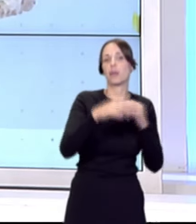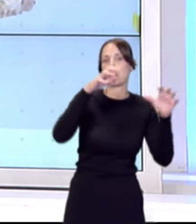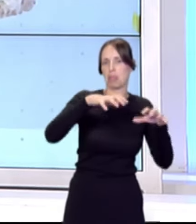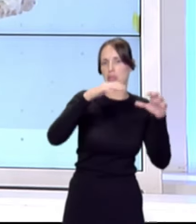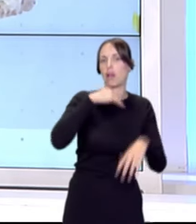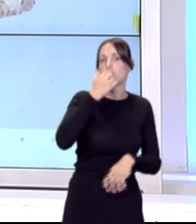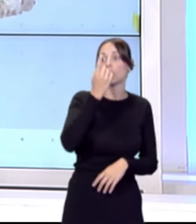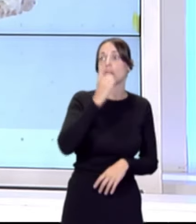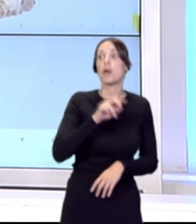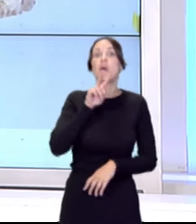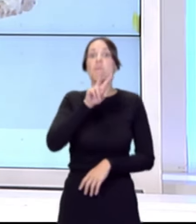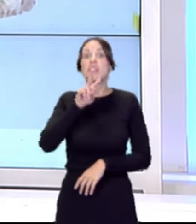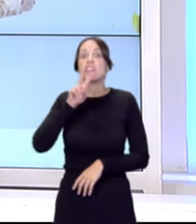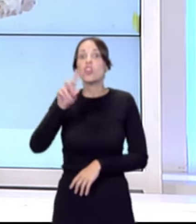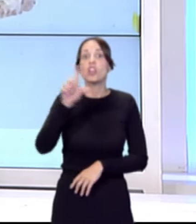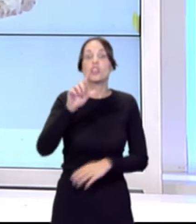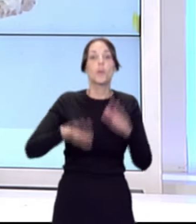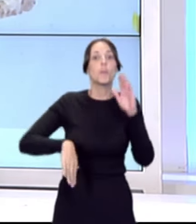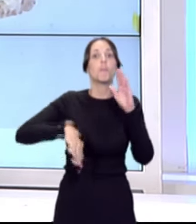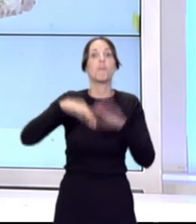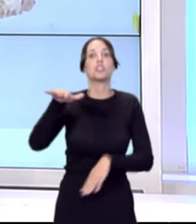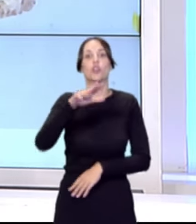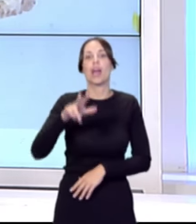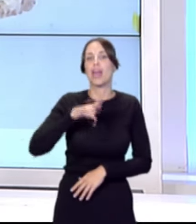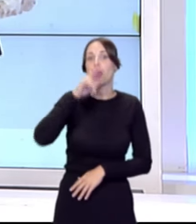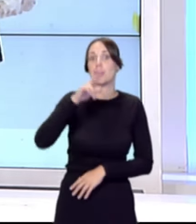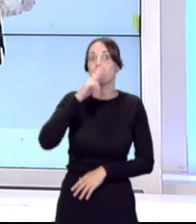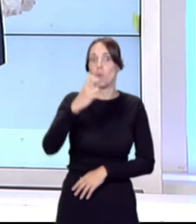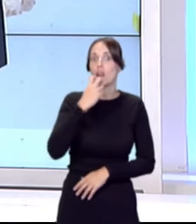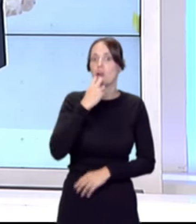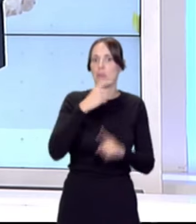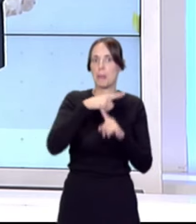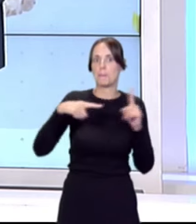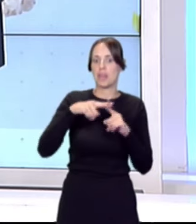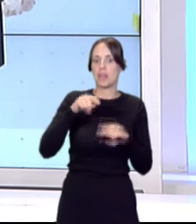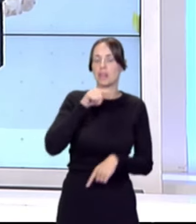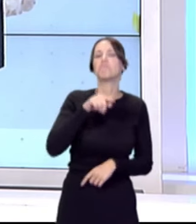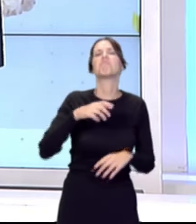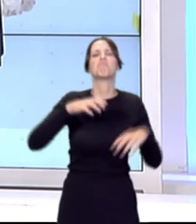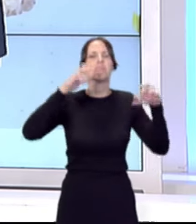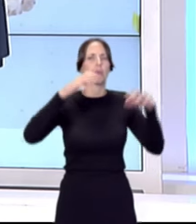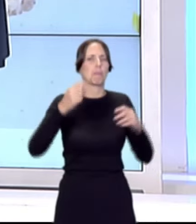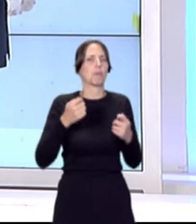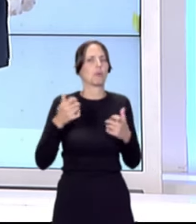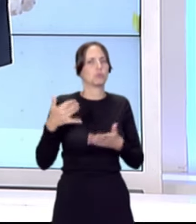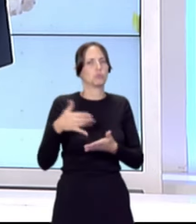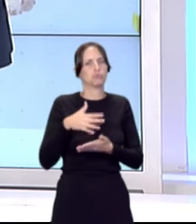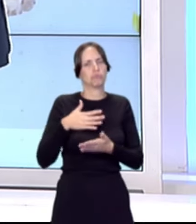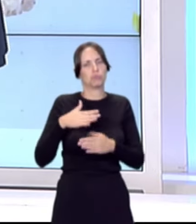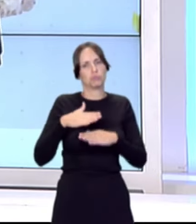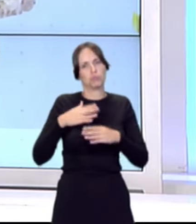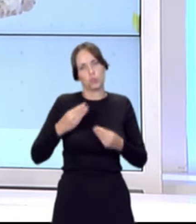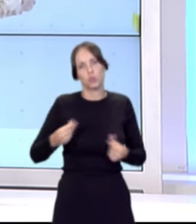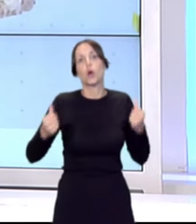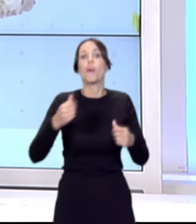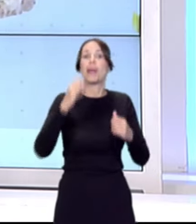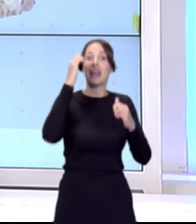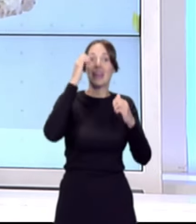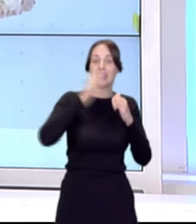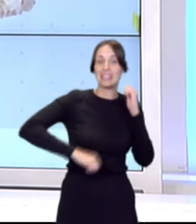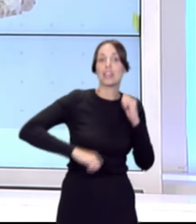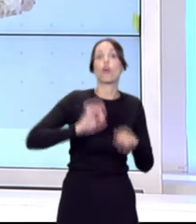de 22 litros en los aceviños, en las medianías de Hermigua, en la isla de La Gomera, y algo de lluvia débil también en el norte de la isla del Hierro o el nordeste de la isla de